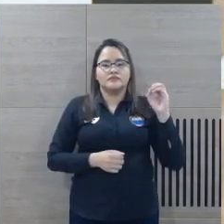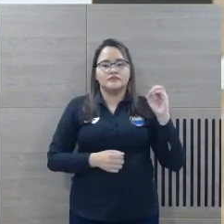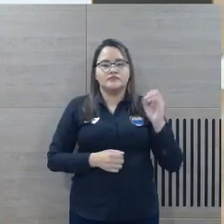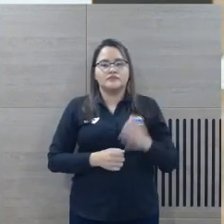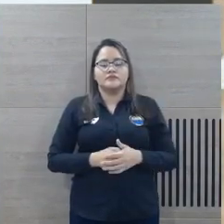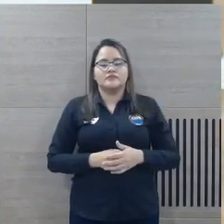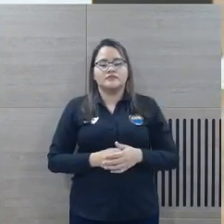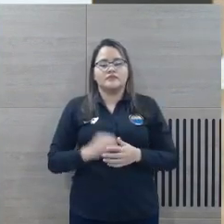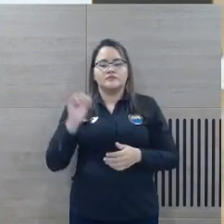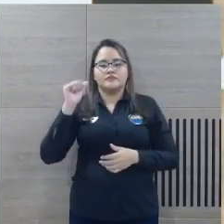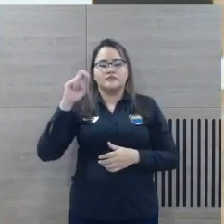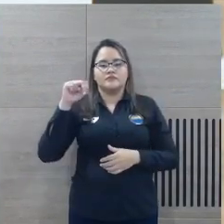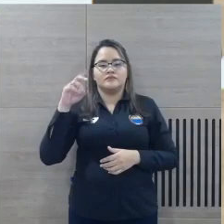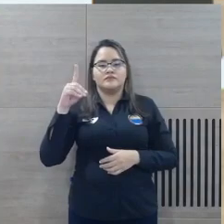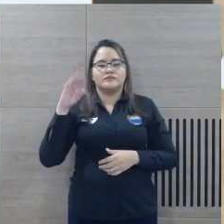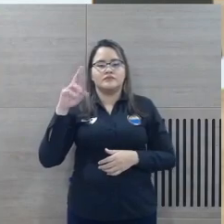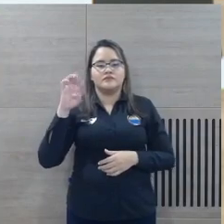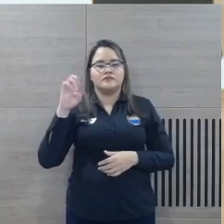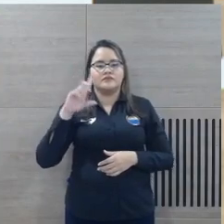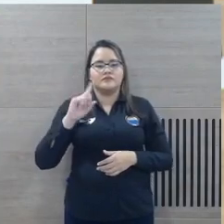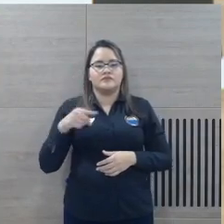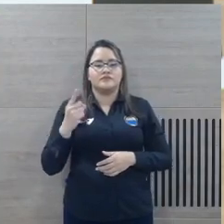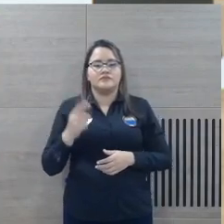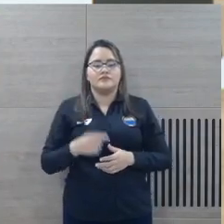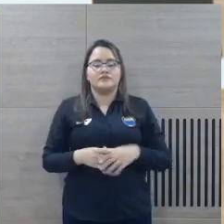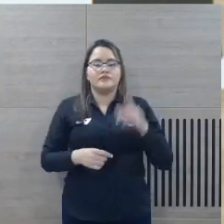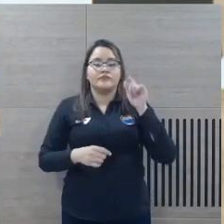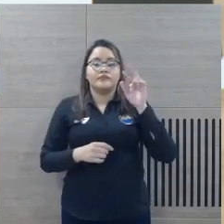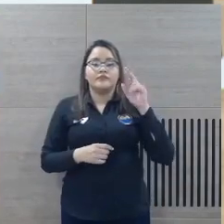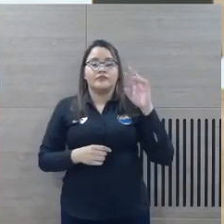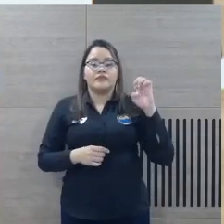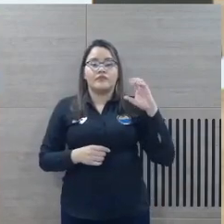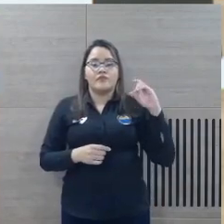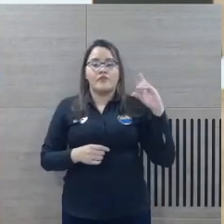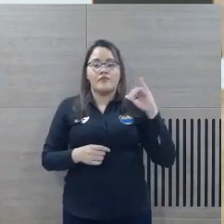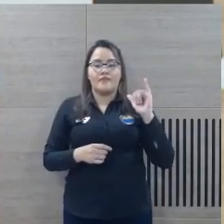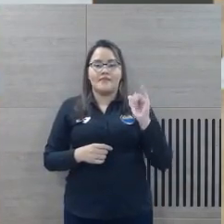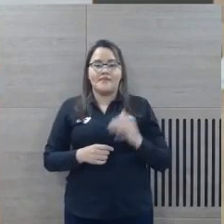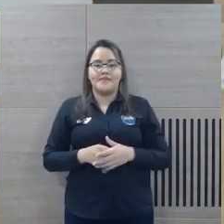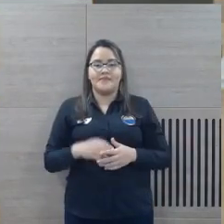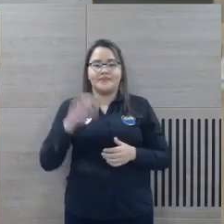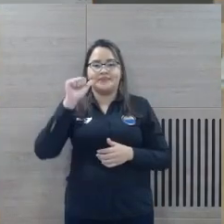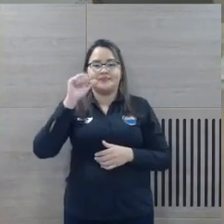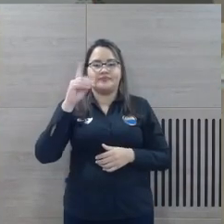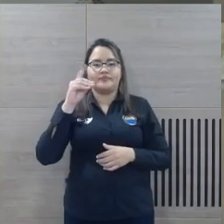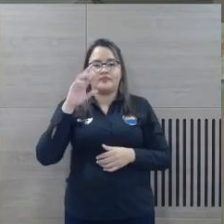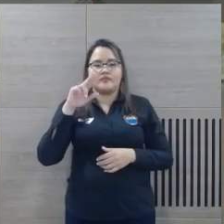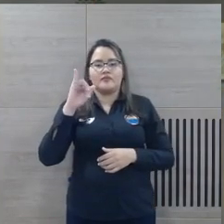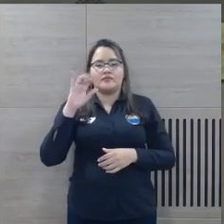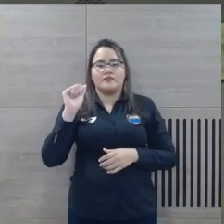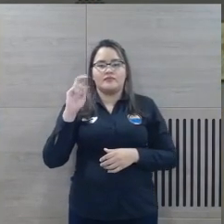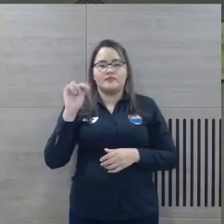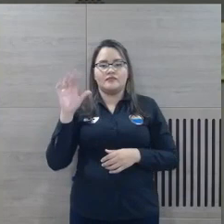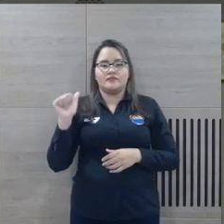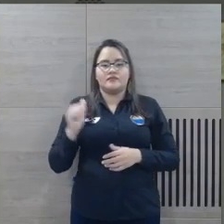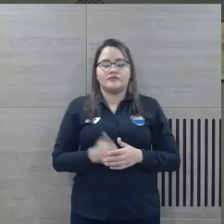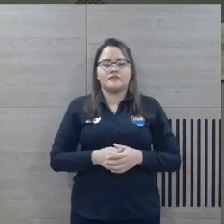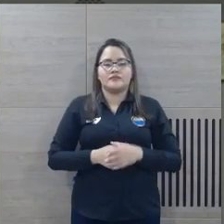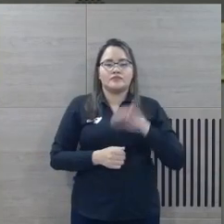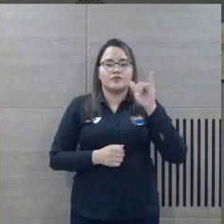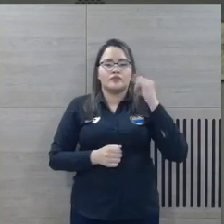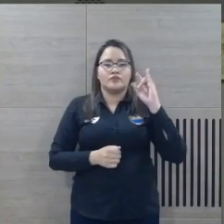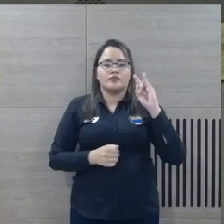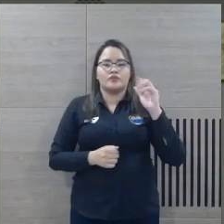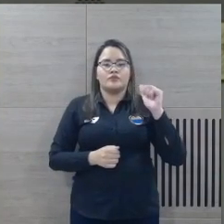Jesús Rivera de la Rosa. Ariana Patricia Saumet Hernández. Juan David Torres Cadena. Mayron Alfonso Urieles